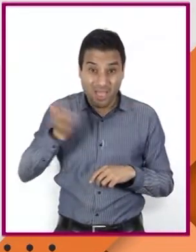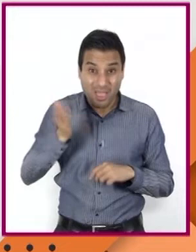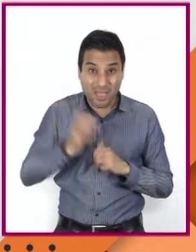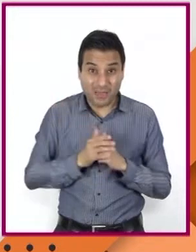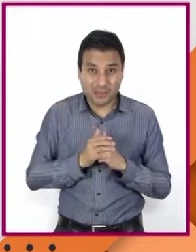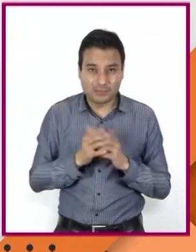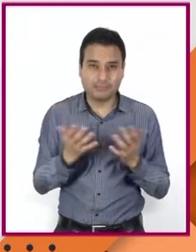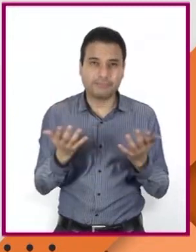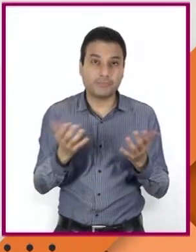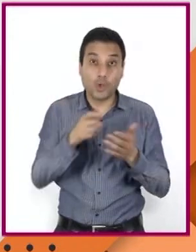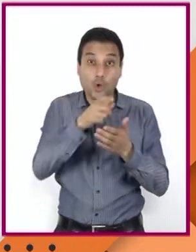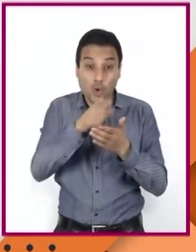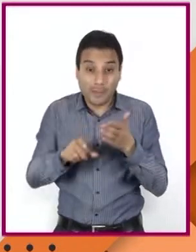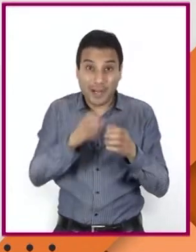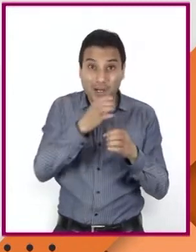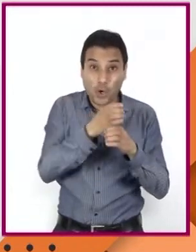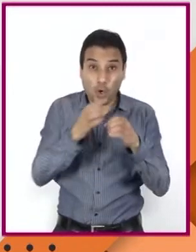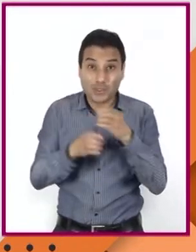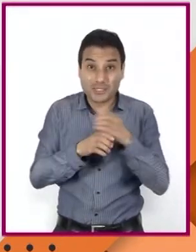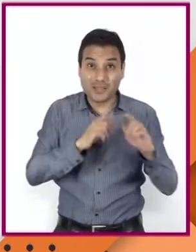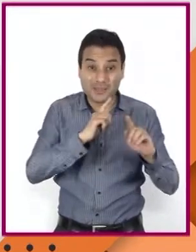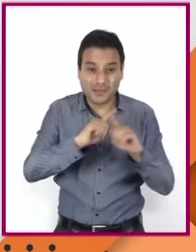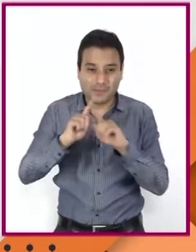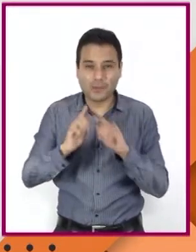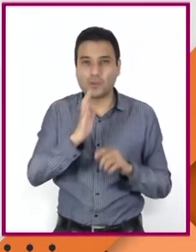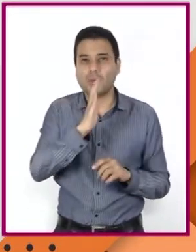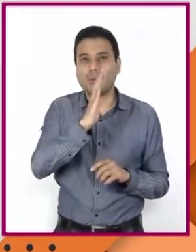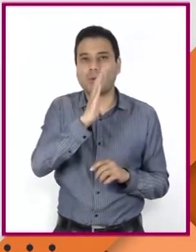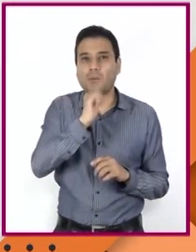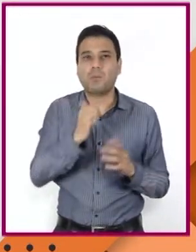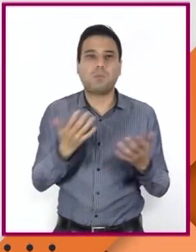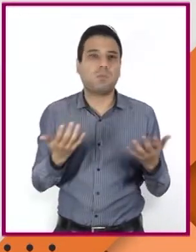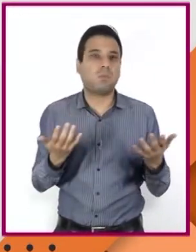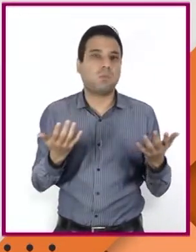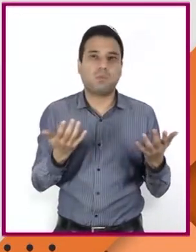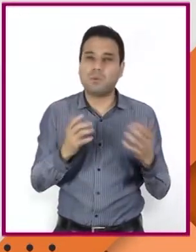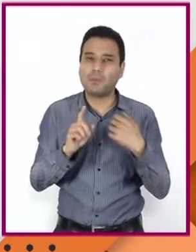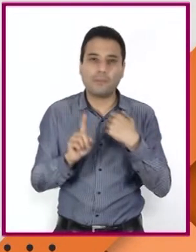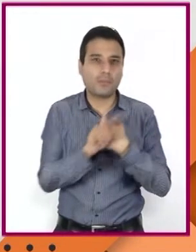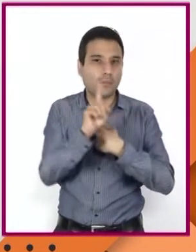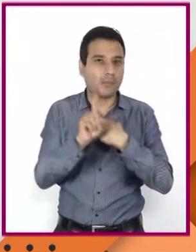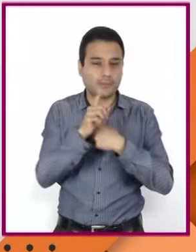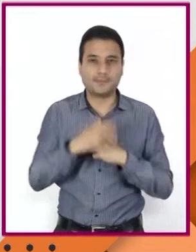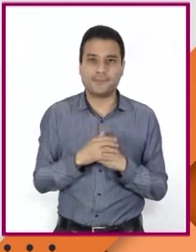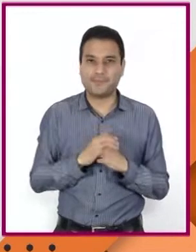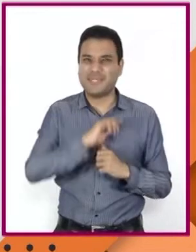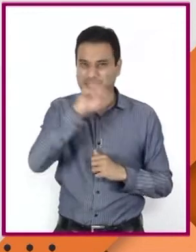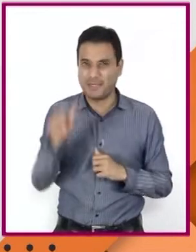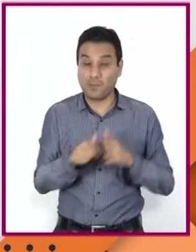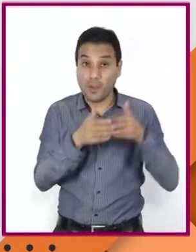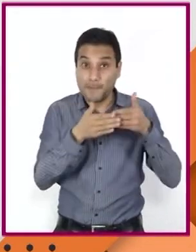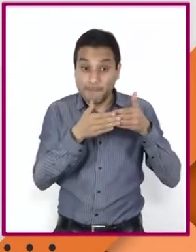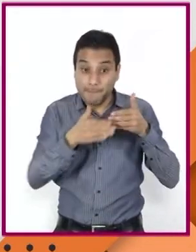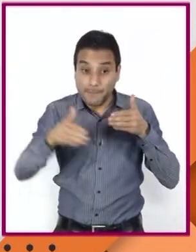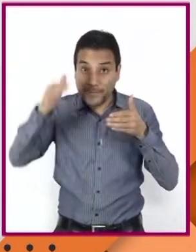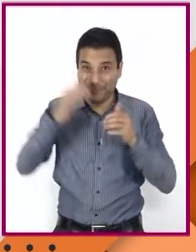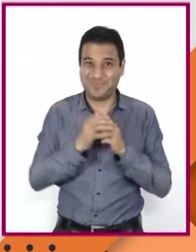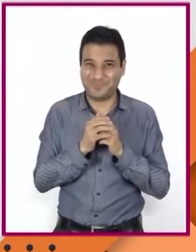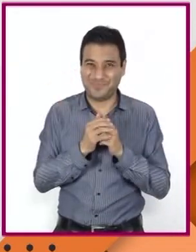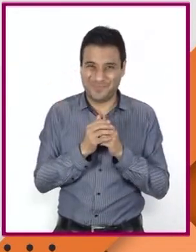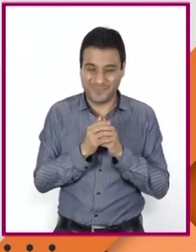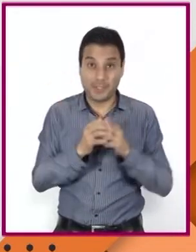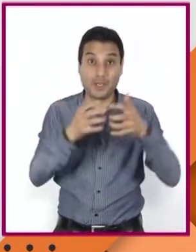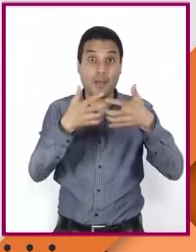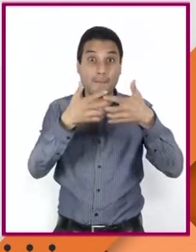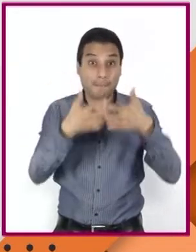podrían comprar mercancías, produciéndose un círculo vicioso. En los meses siguientes, la producción y los